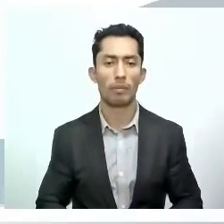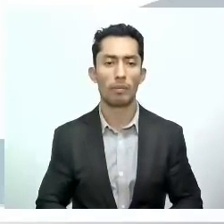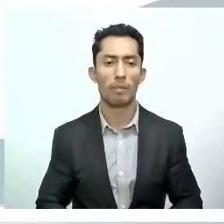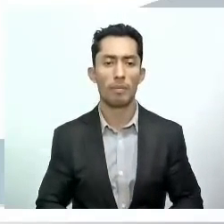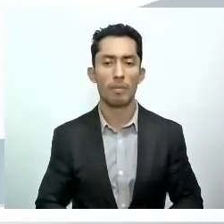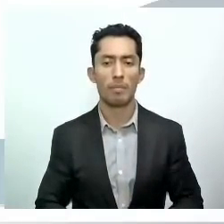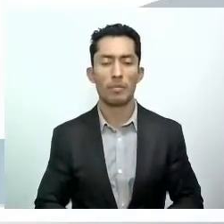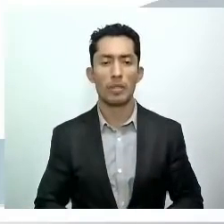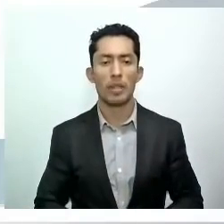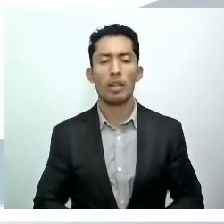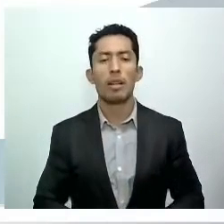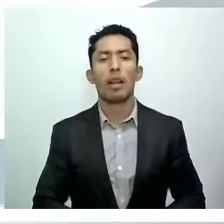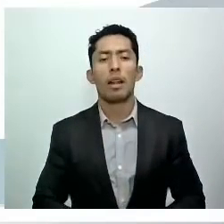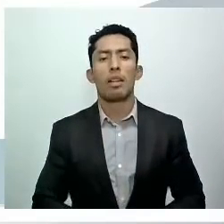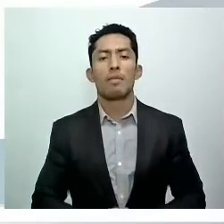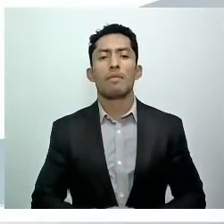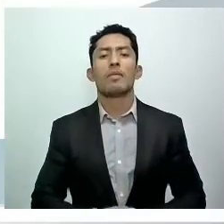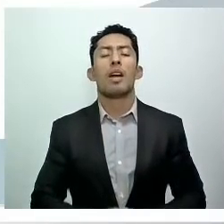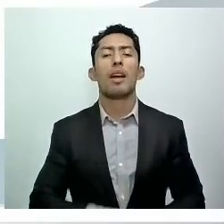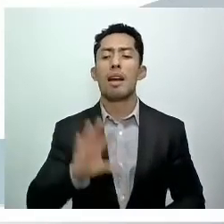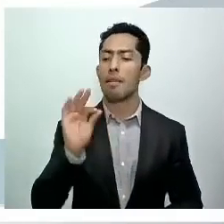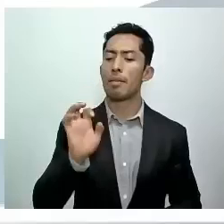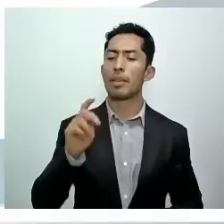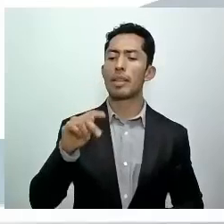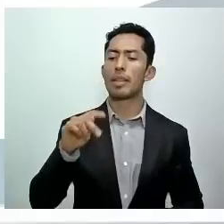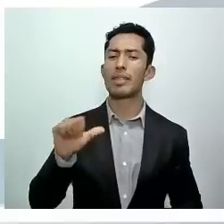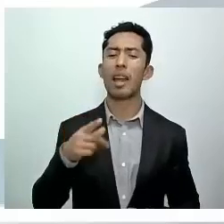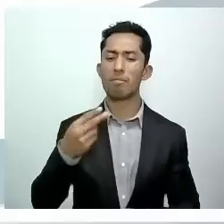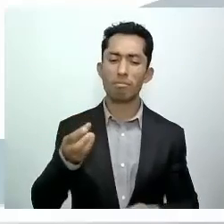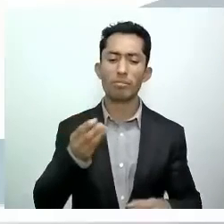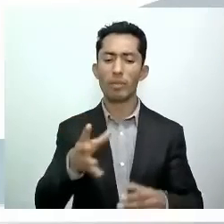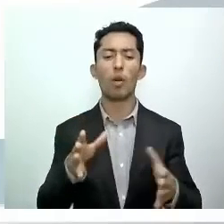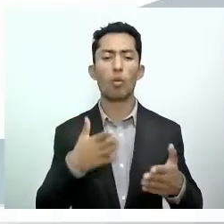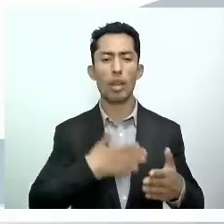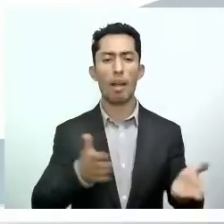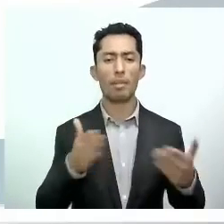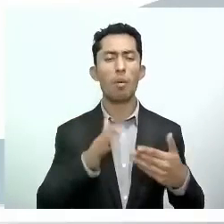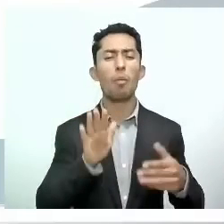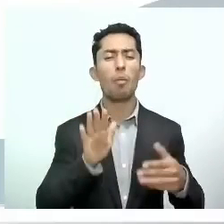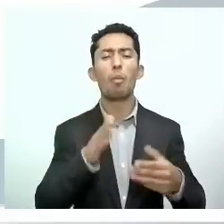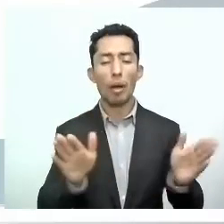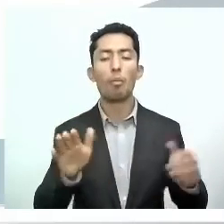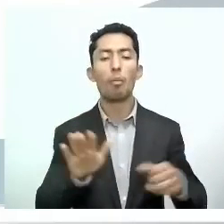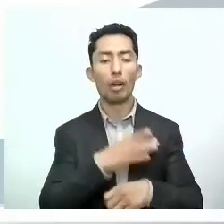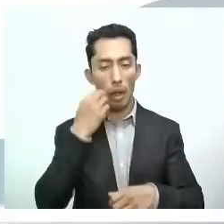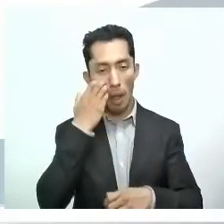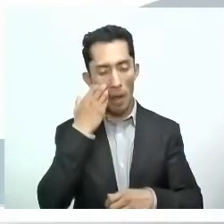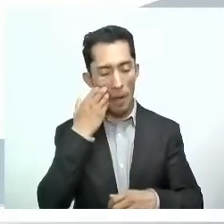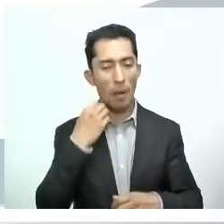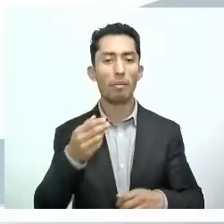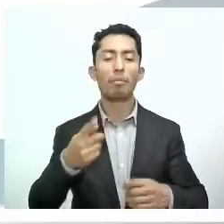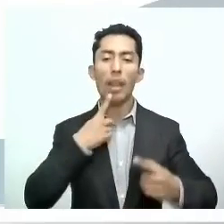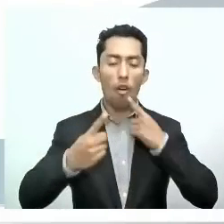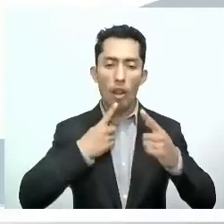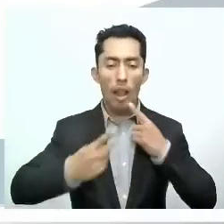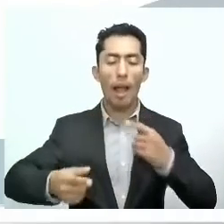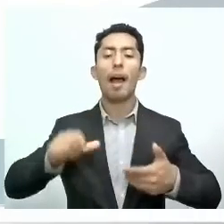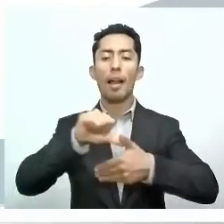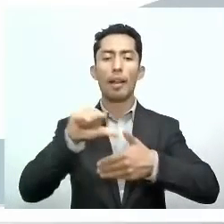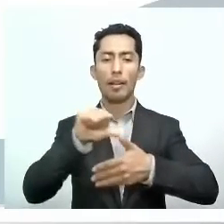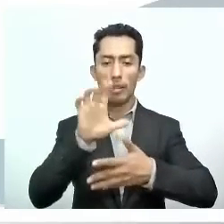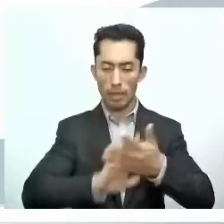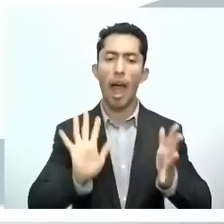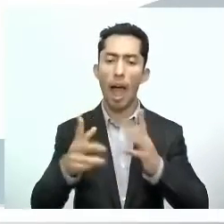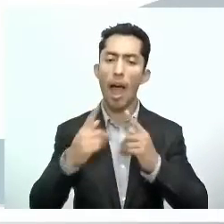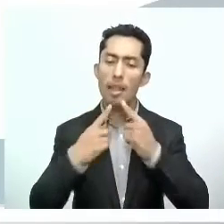¿Por qué llamarla feminista? Como les decía, no queríamos llegar tarde a lo que se estaba discutiendo en América Latina